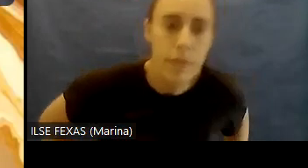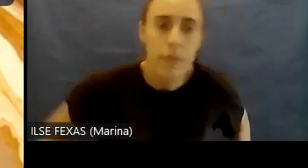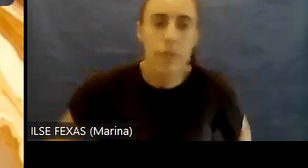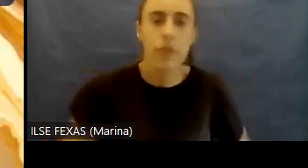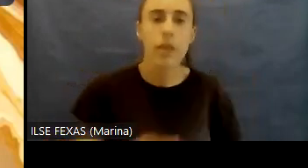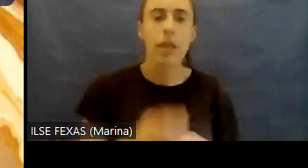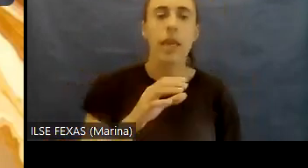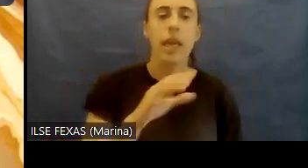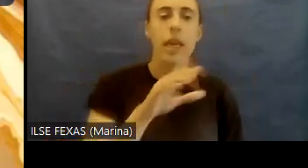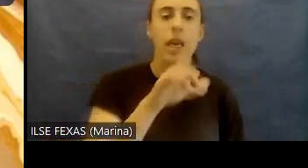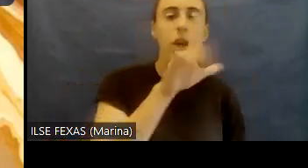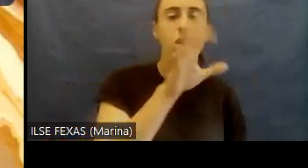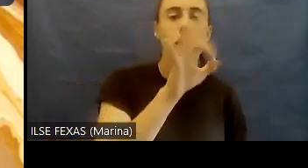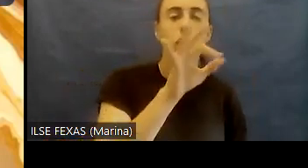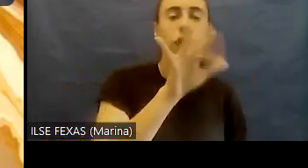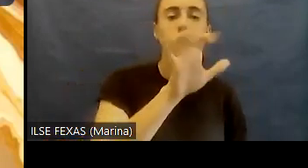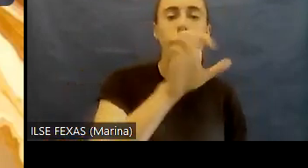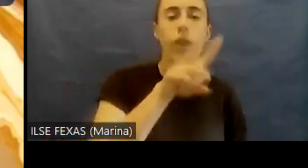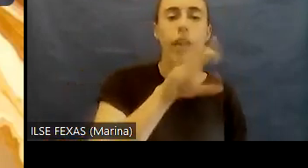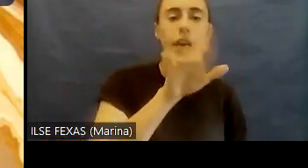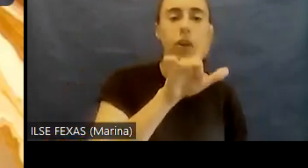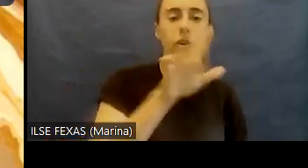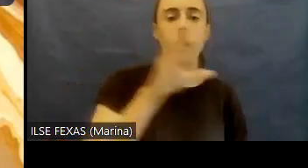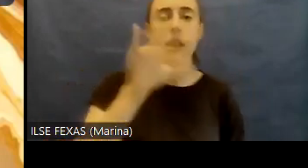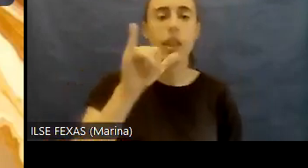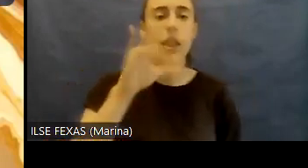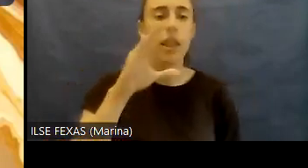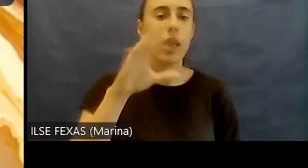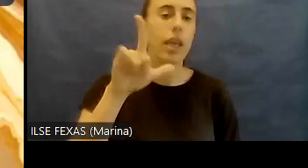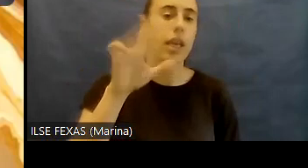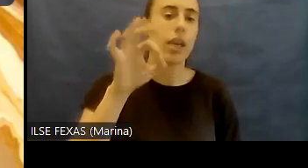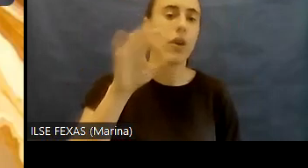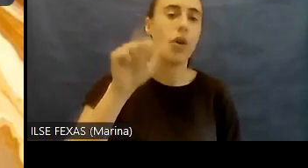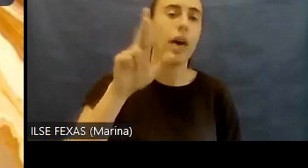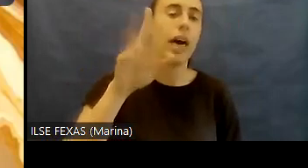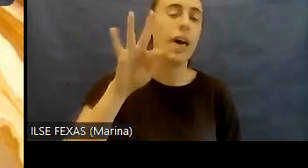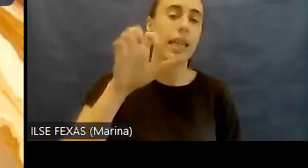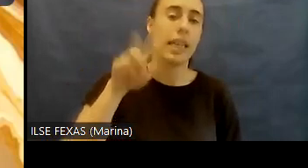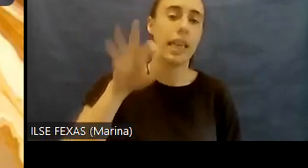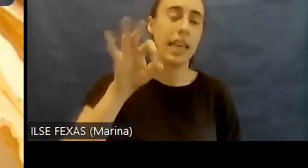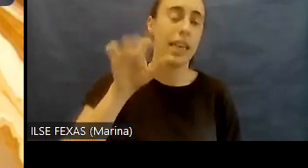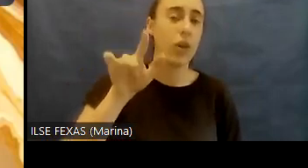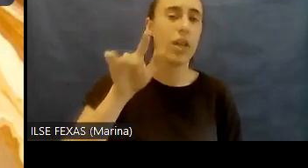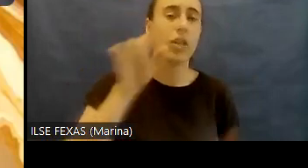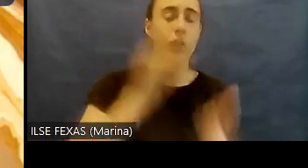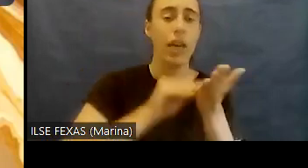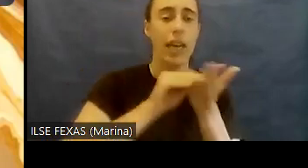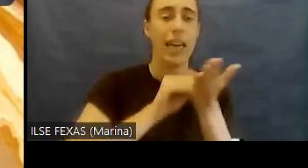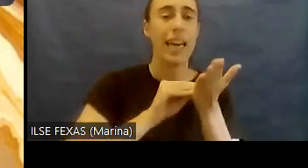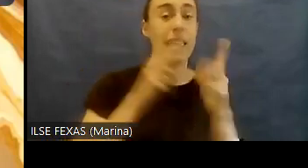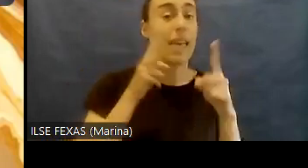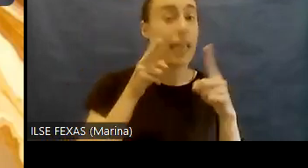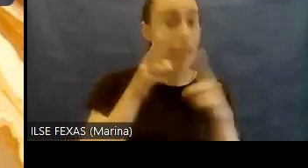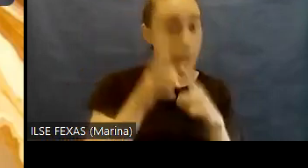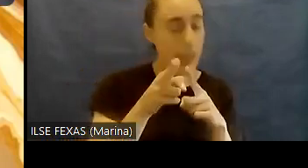reducen la formación de esos ácidos grasos que se acabarían acumulando a nivel hepático. Y con ello